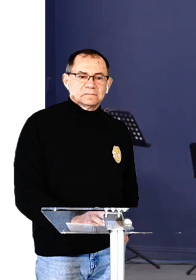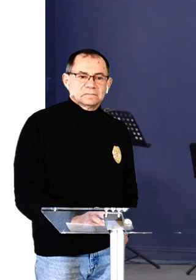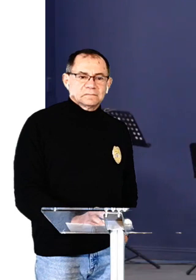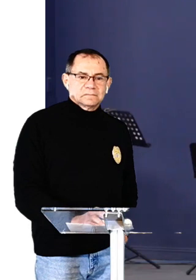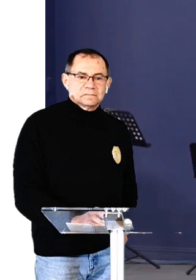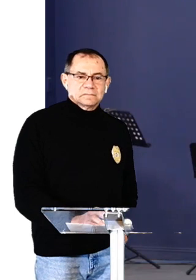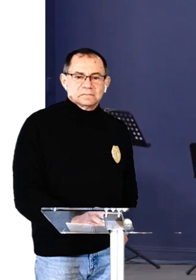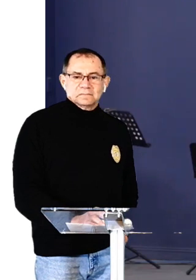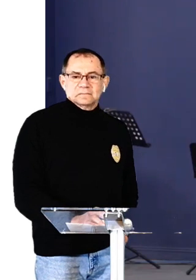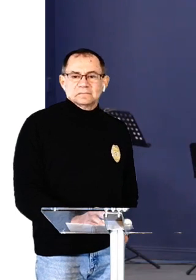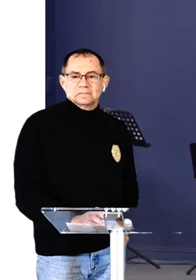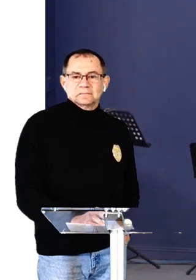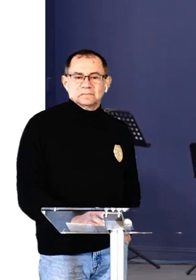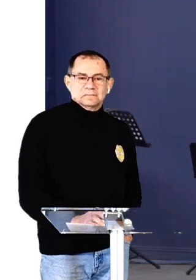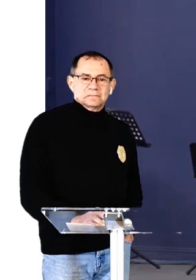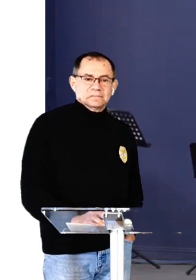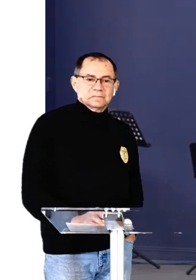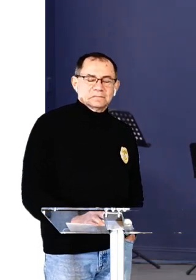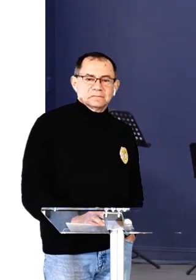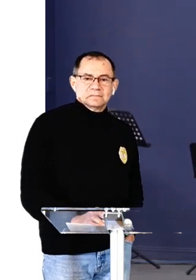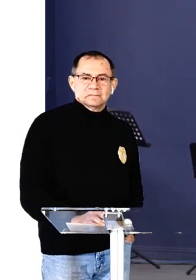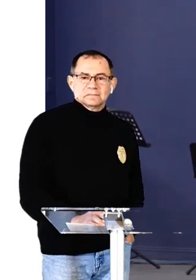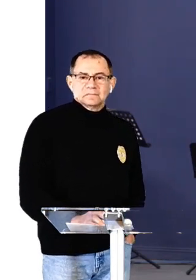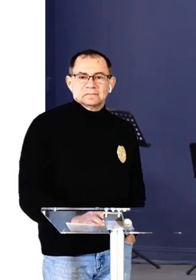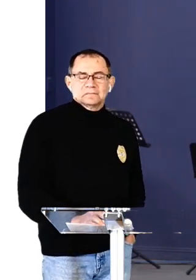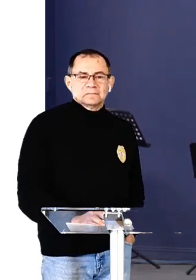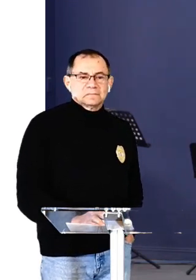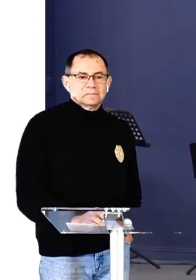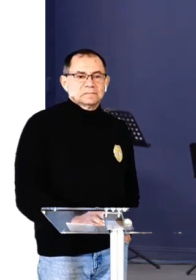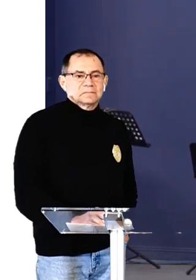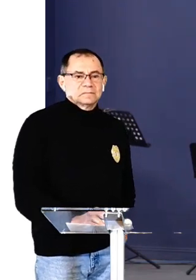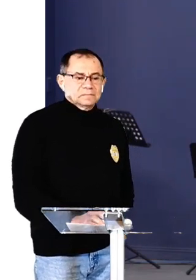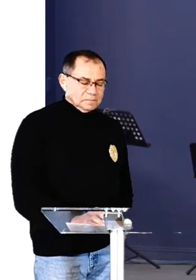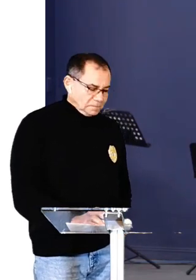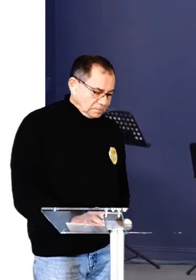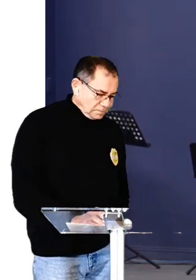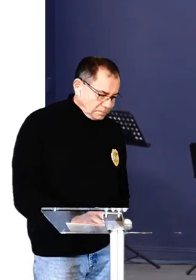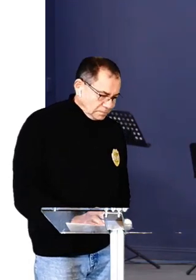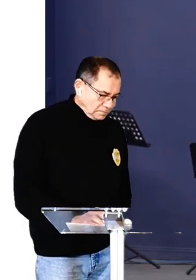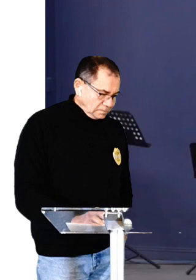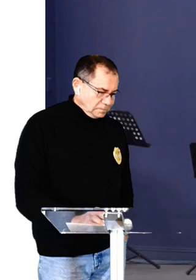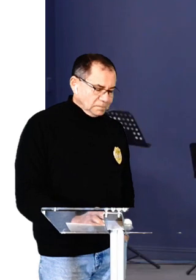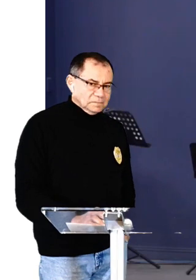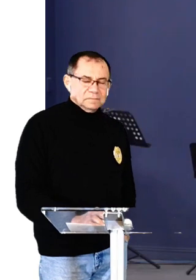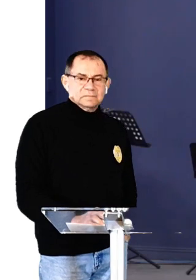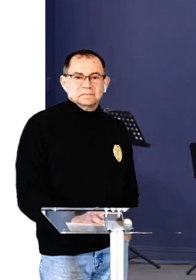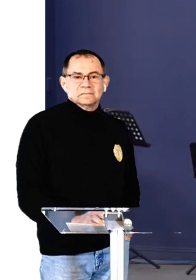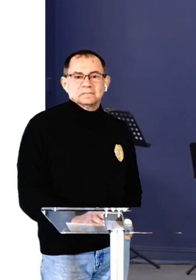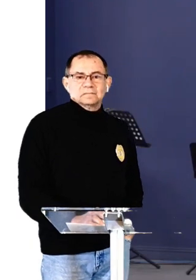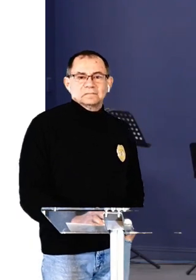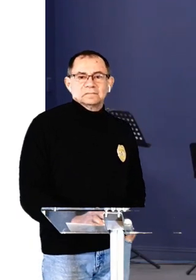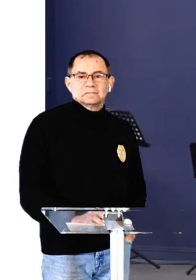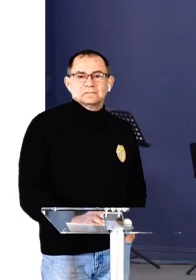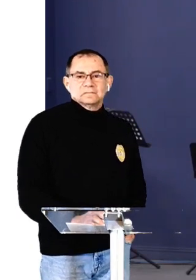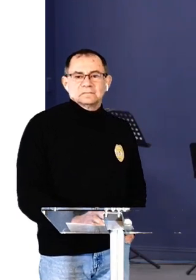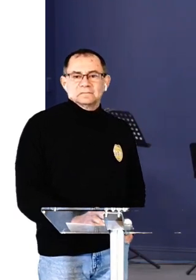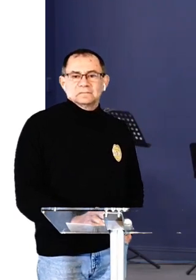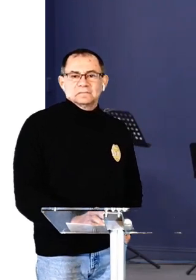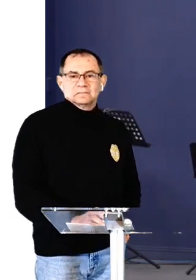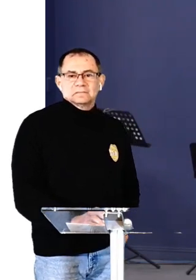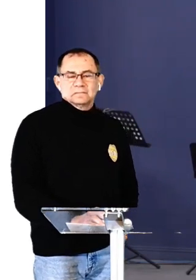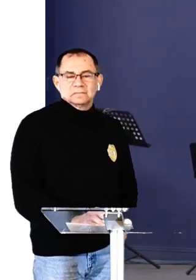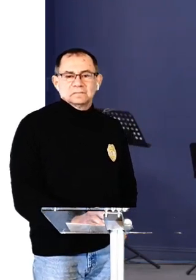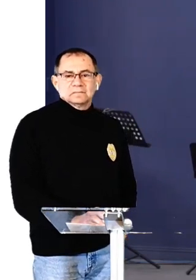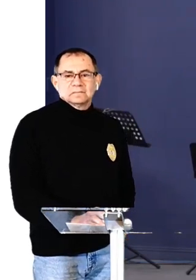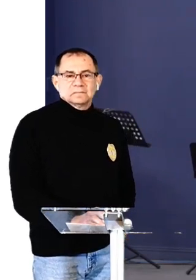y devorarnos. En Levítico 26 dice: personas que van a los brujos, personas